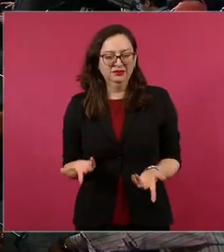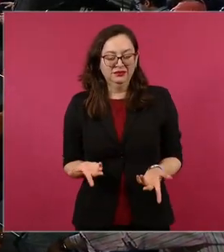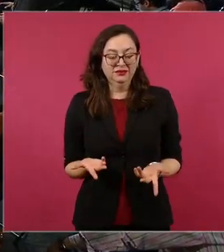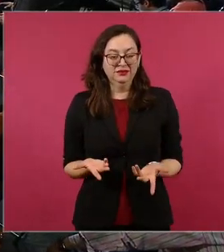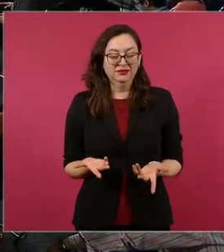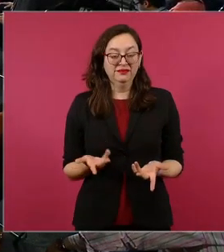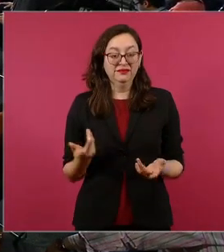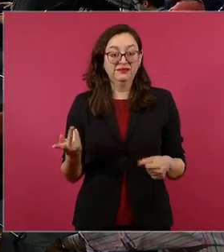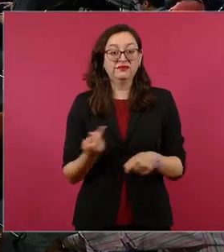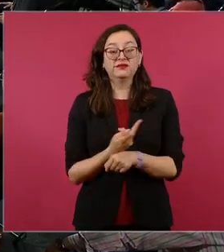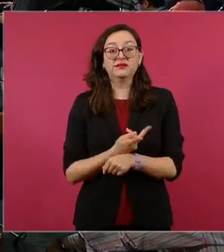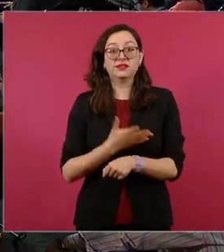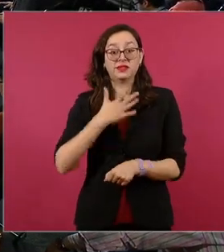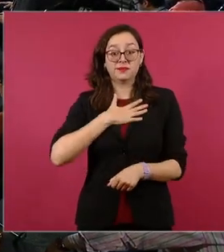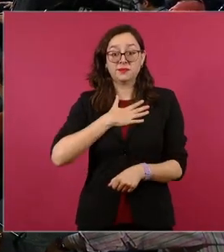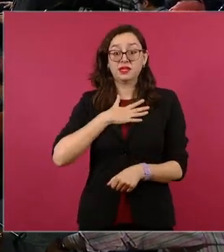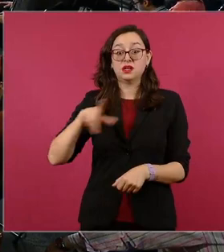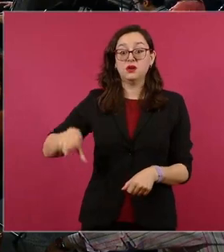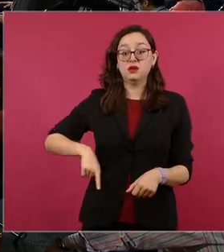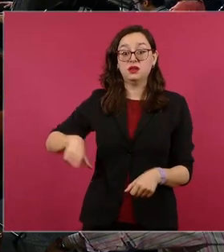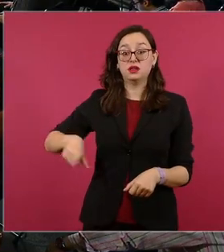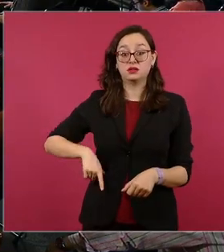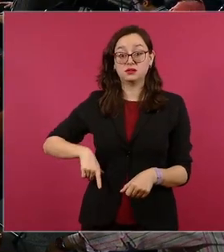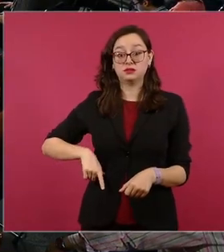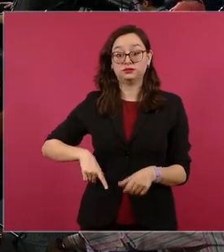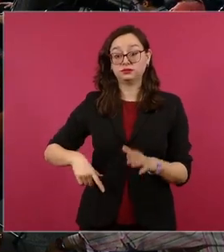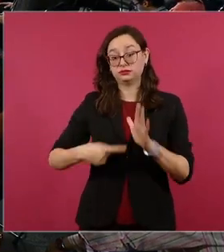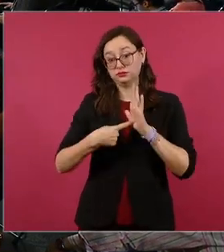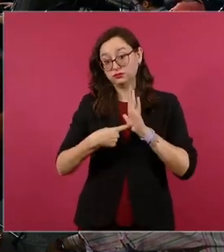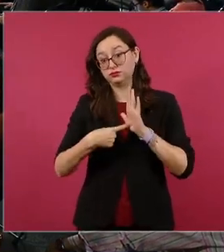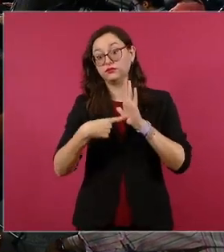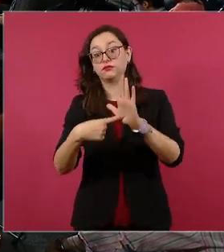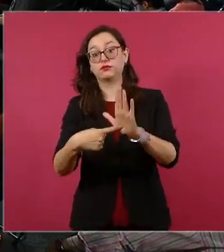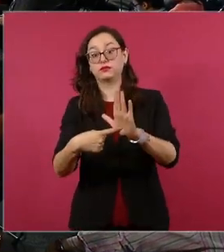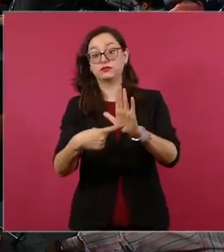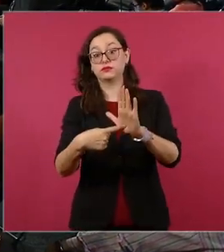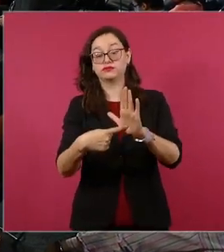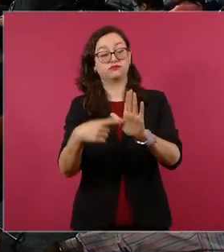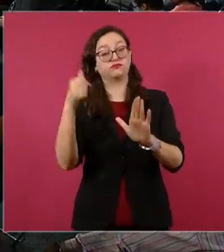que represento es que